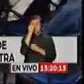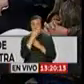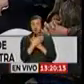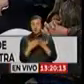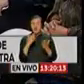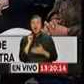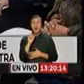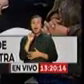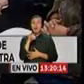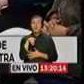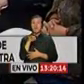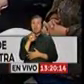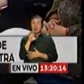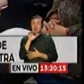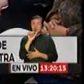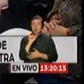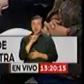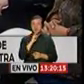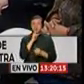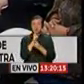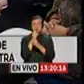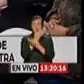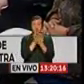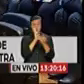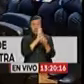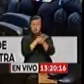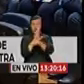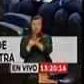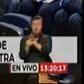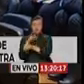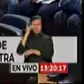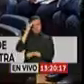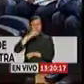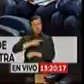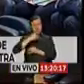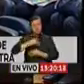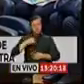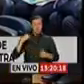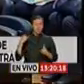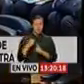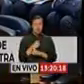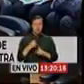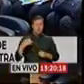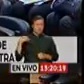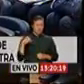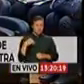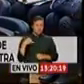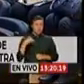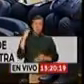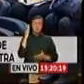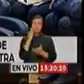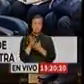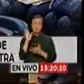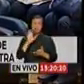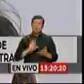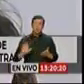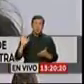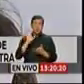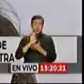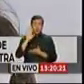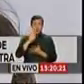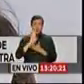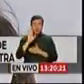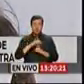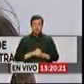Ampetra, quien hizo un llamado para que se continúe combatiendo con decisión la violencia sexual en las instituciones educativas. Para